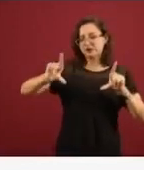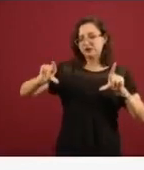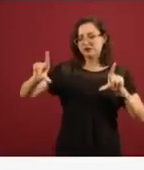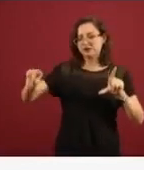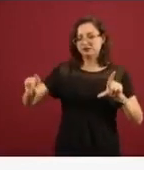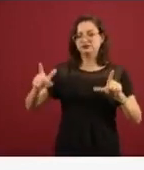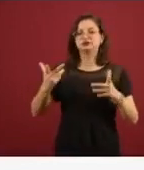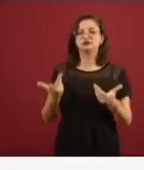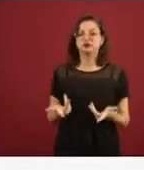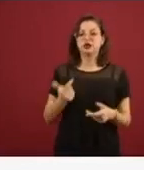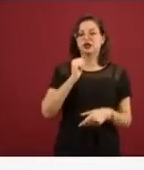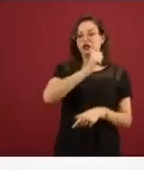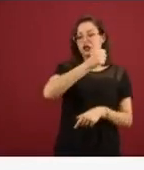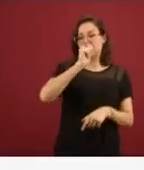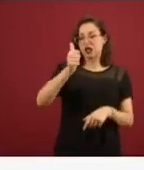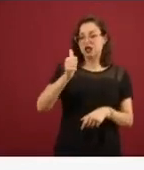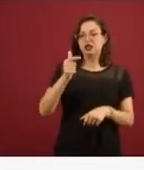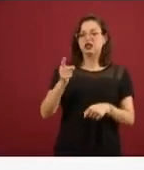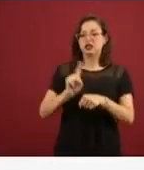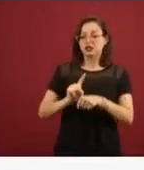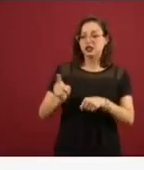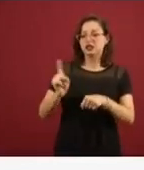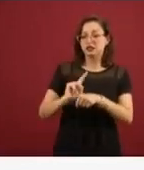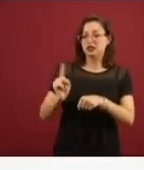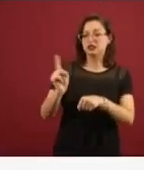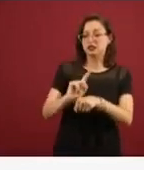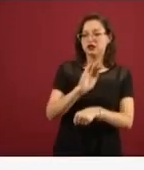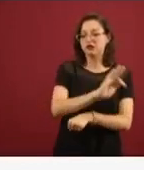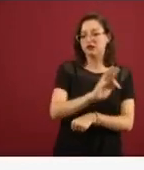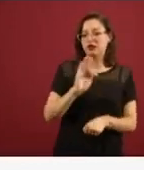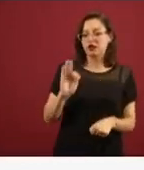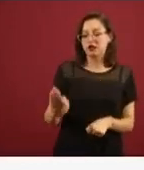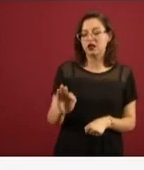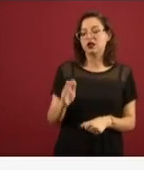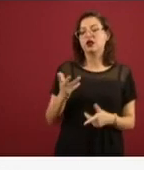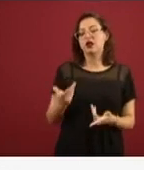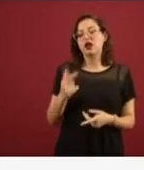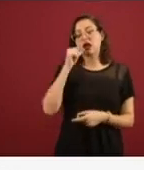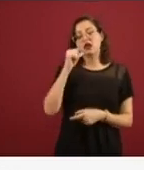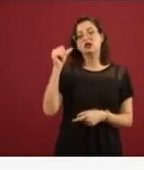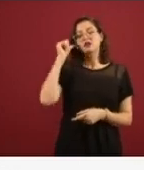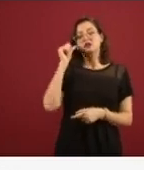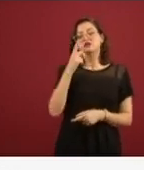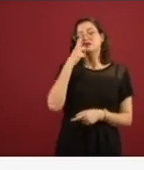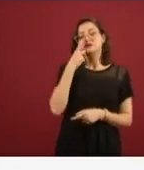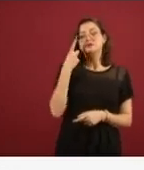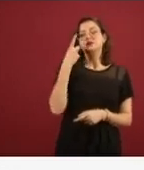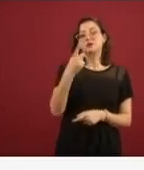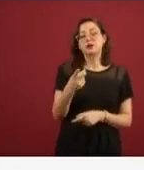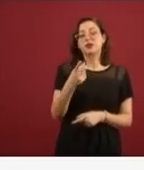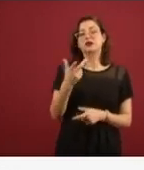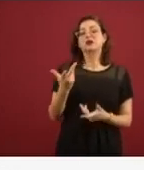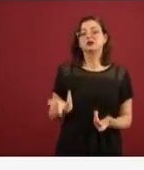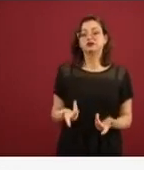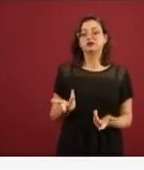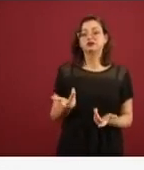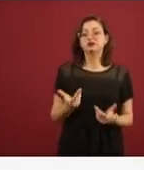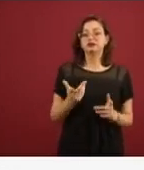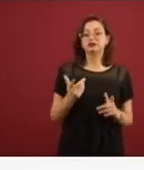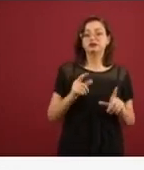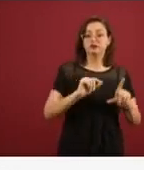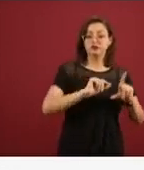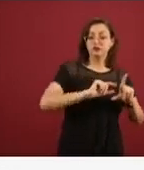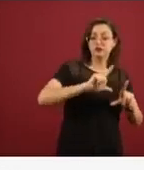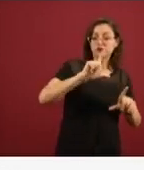que han ocurrido en cada una de las fechas, y como comentábamos ayer, si bien es cierto hubo un incremento